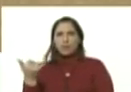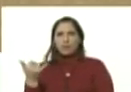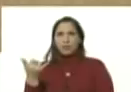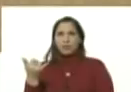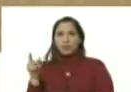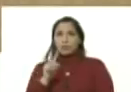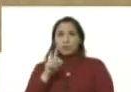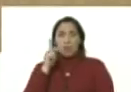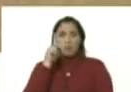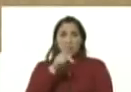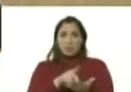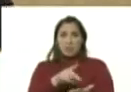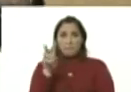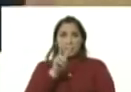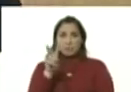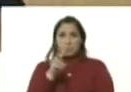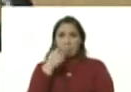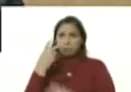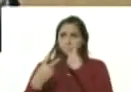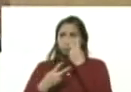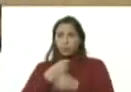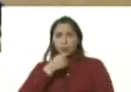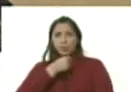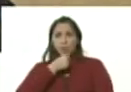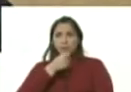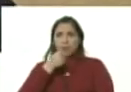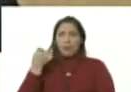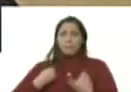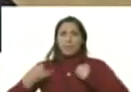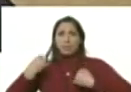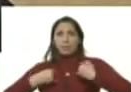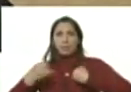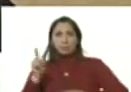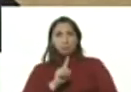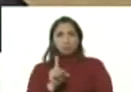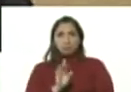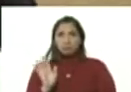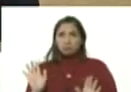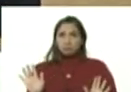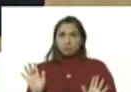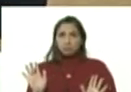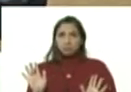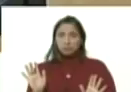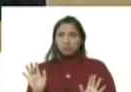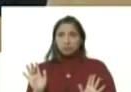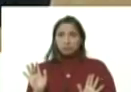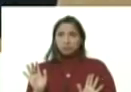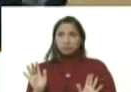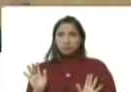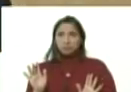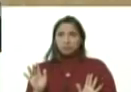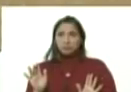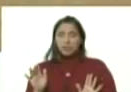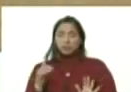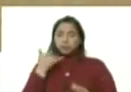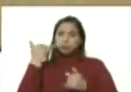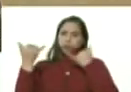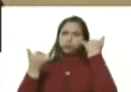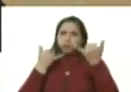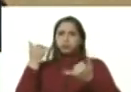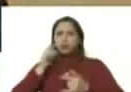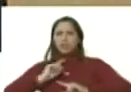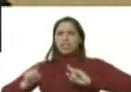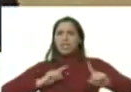a Venezuela, no entrevistaban a las víctimas, sino que se ponían a hablar con dirigentes políticos y